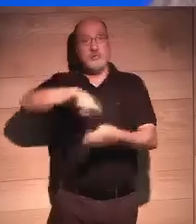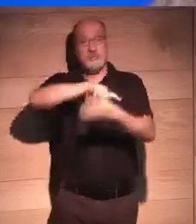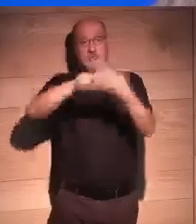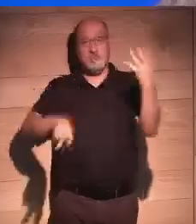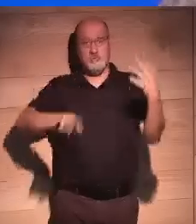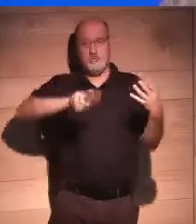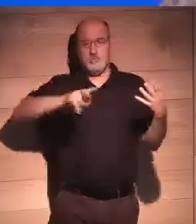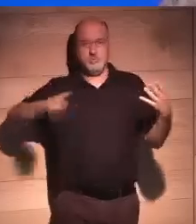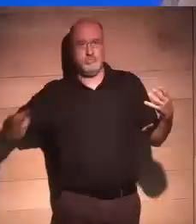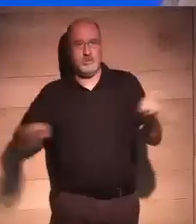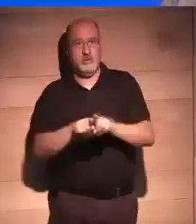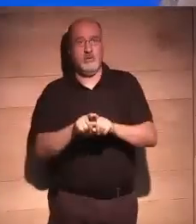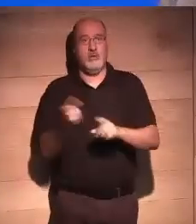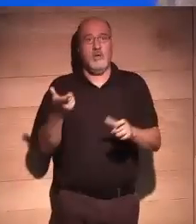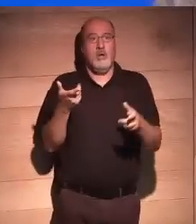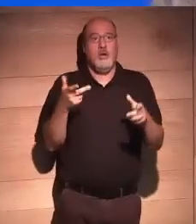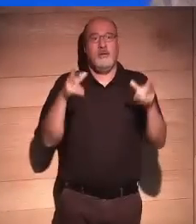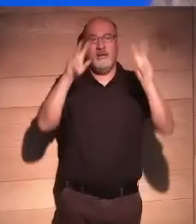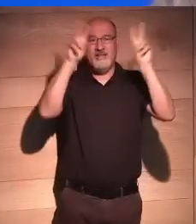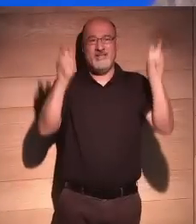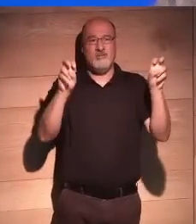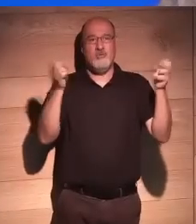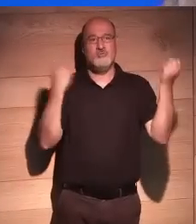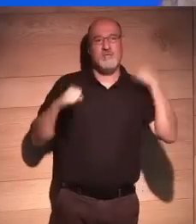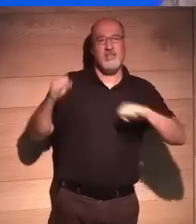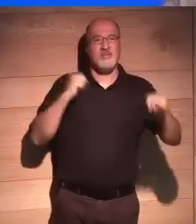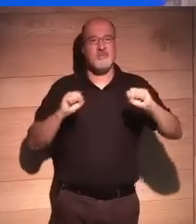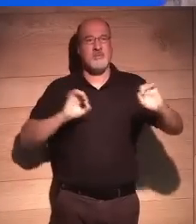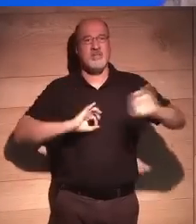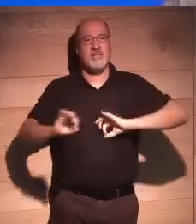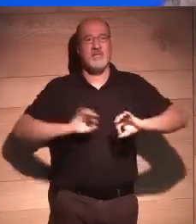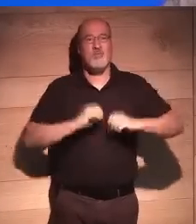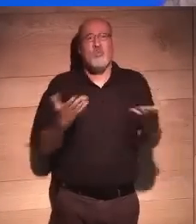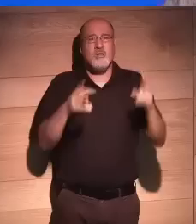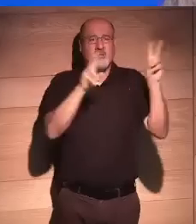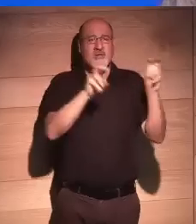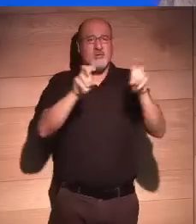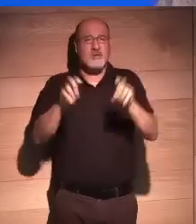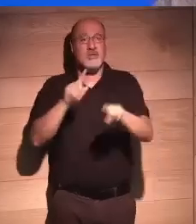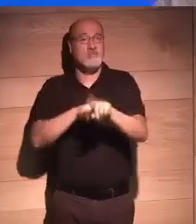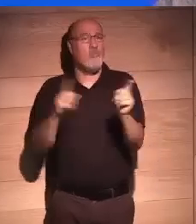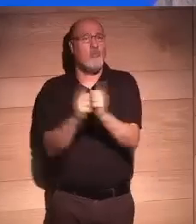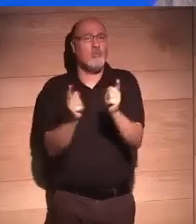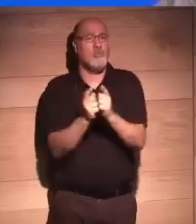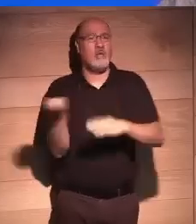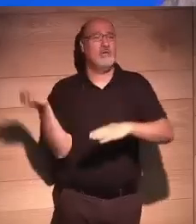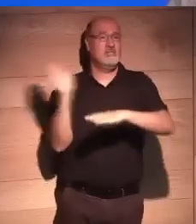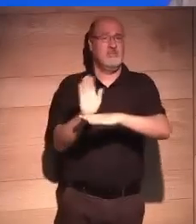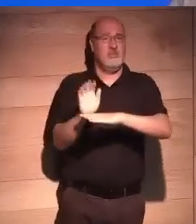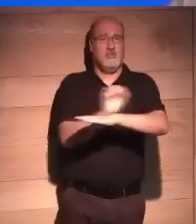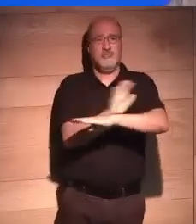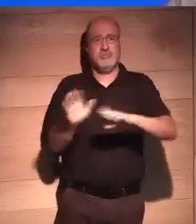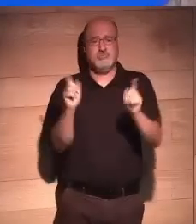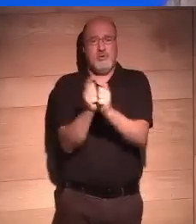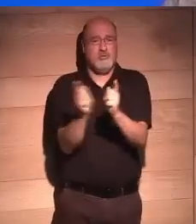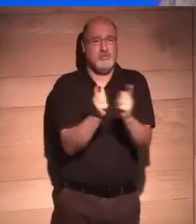en el disco duro que tenemos, qué obras hemos visto, qué obras quedan para el recuerdo, porque tienen un breve espacio de exhibición, muy breve. Ajá.